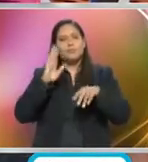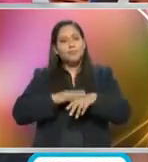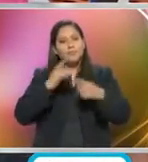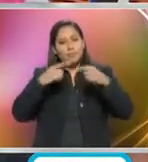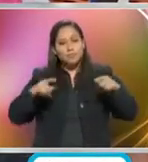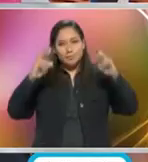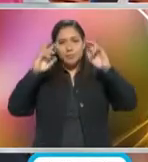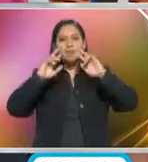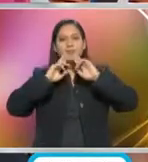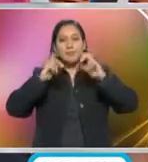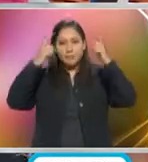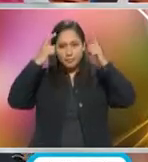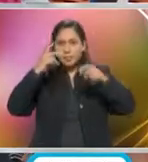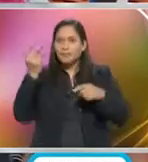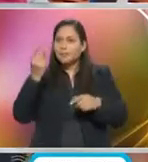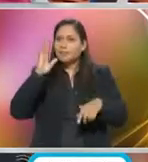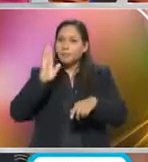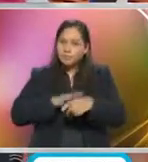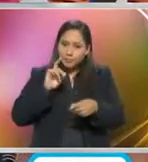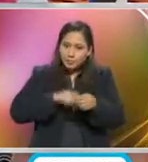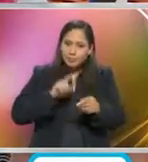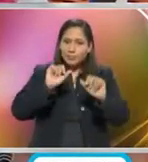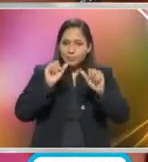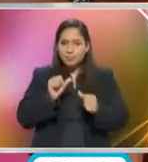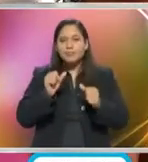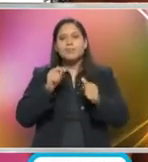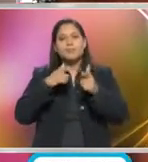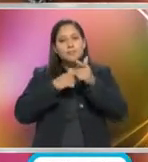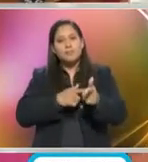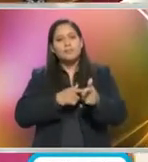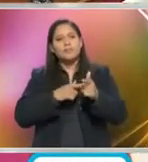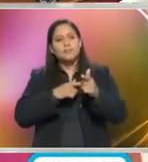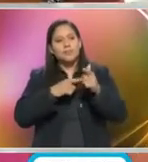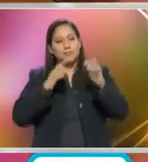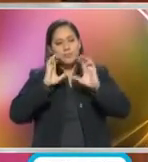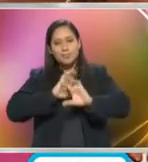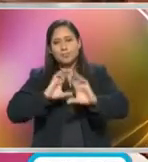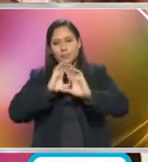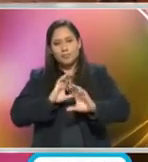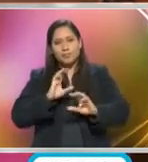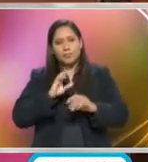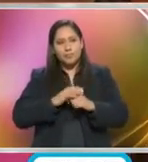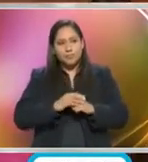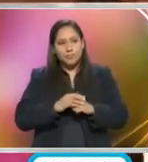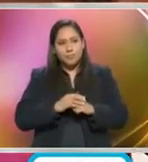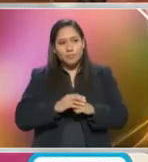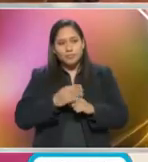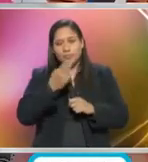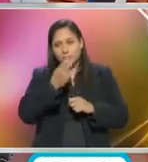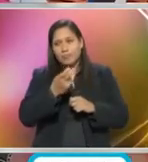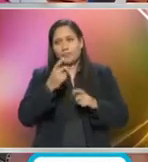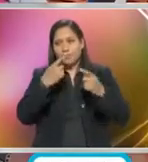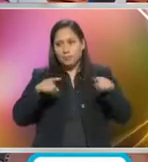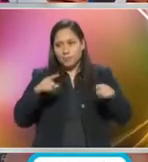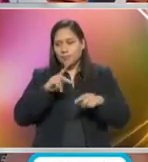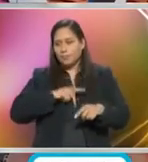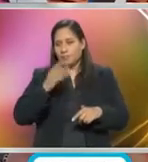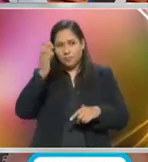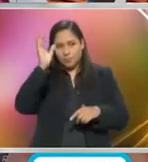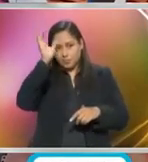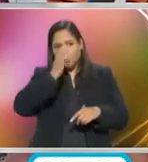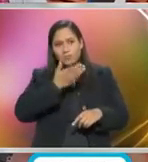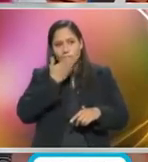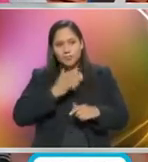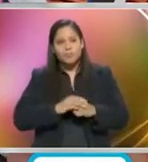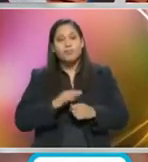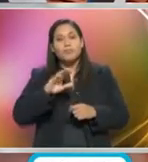más artistas que sigan tocando y siguen interpretando este tipo de canciones y este tipo de música. Nuestra tradición, nuestra cultura. Así